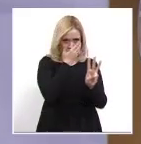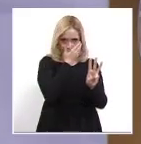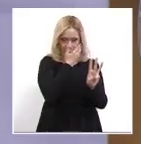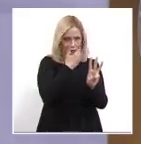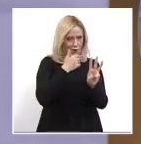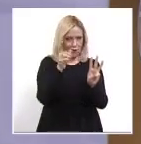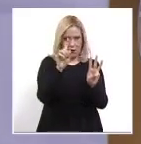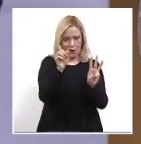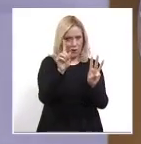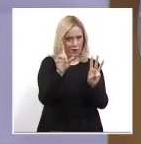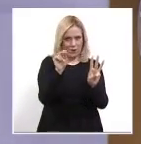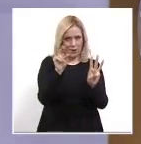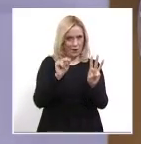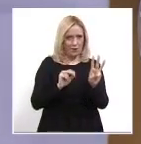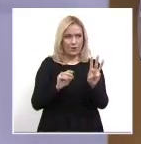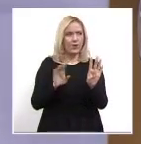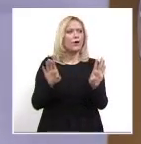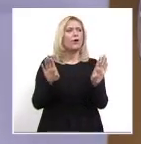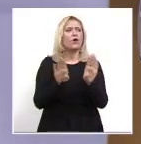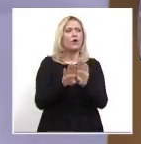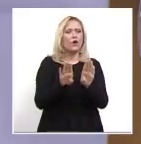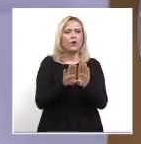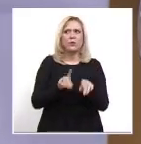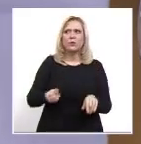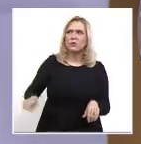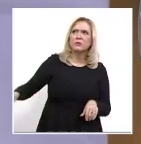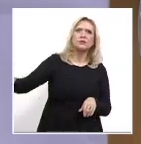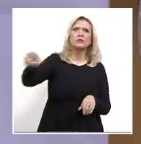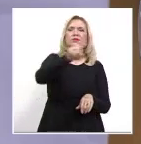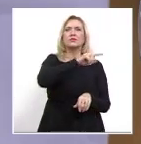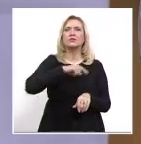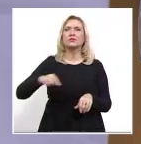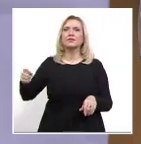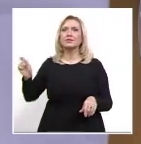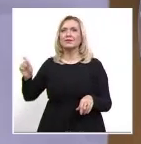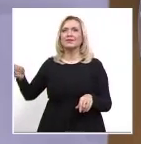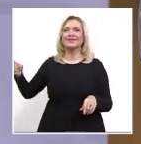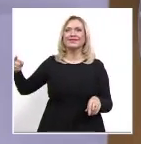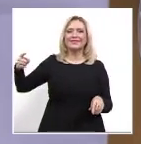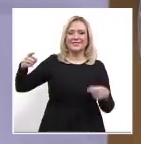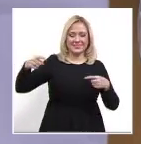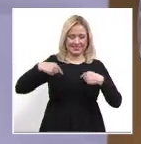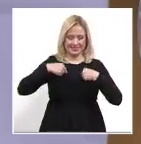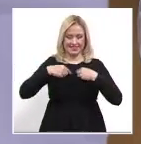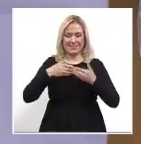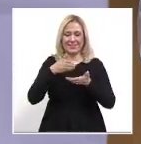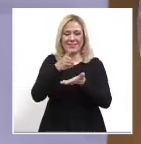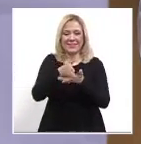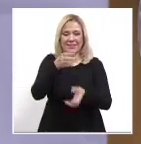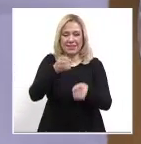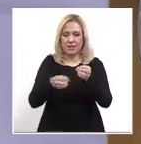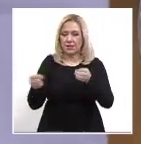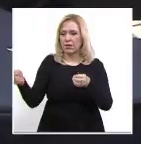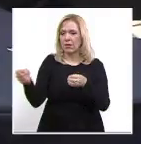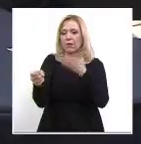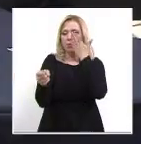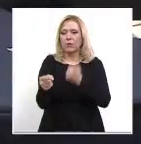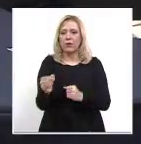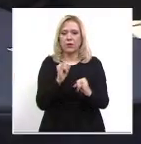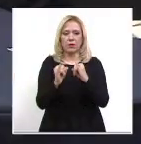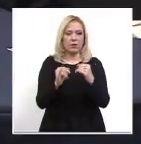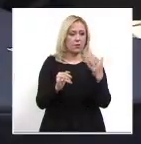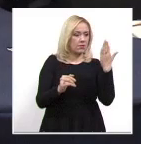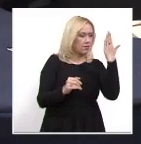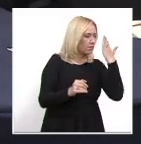la identidad, sino era cómo los sistemas de opresión se cruzan y el impacto es distinto, ¿sí? El impacto sobre los derechos. Durante